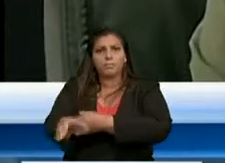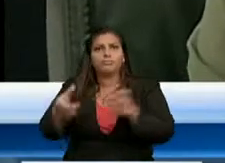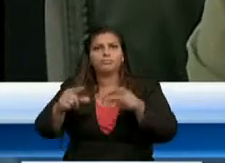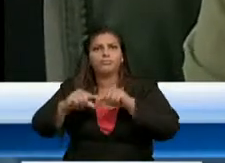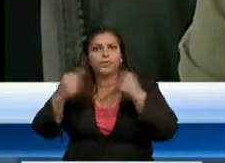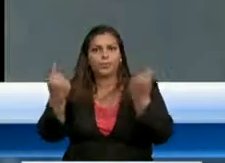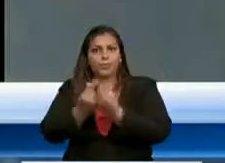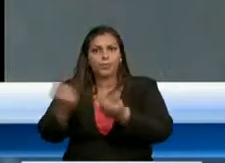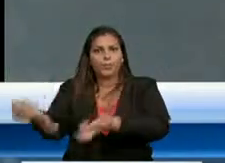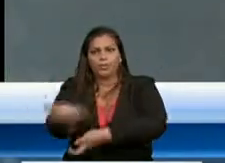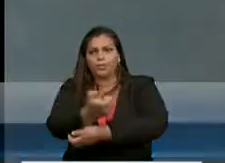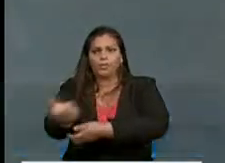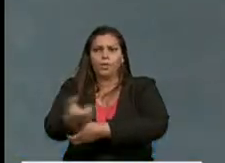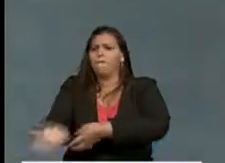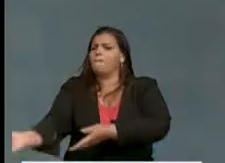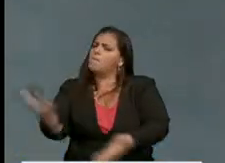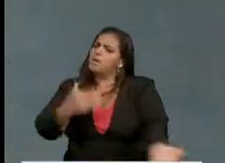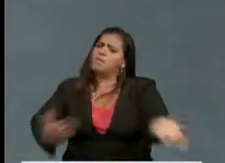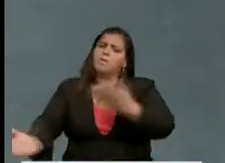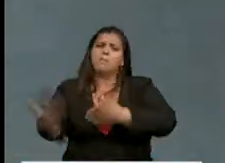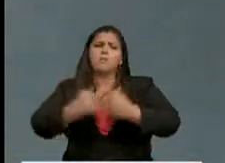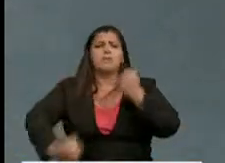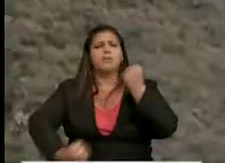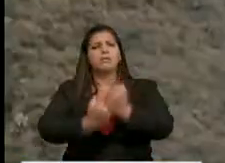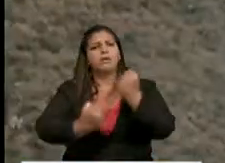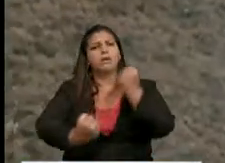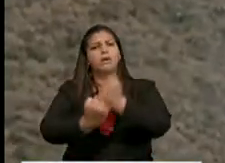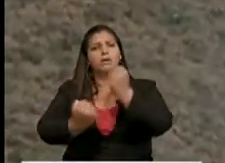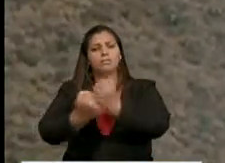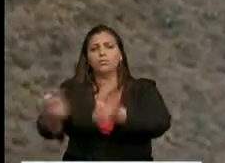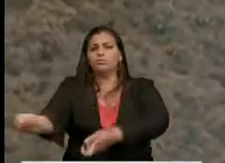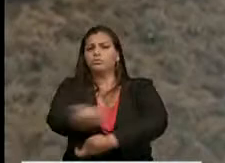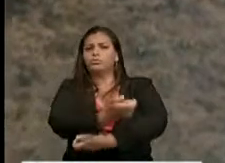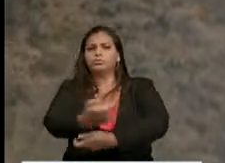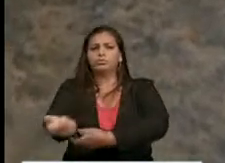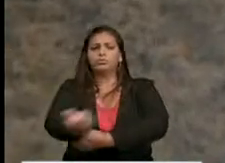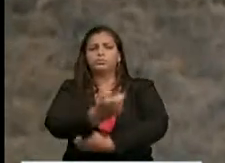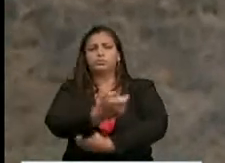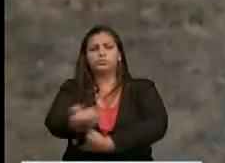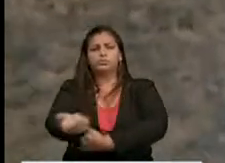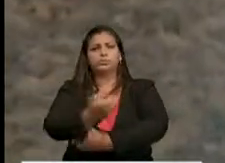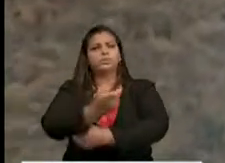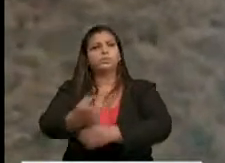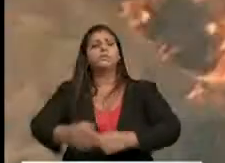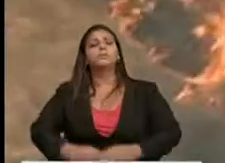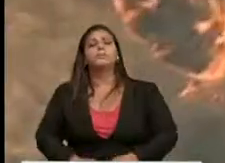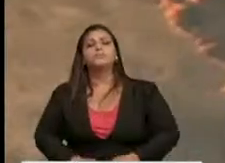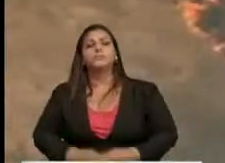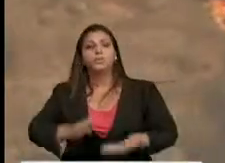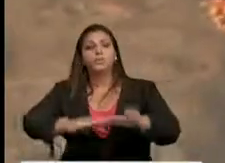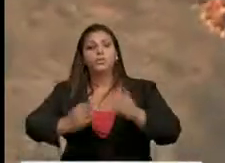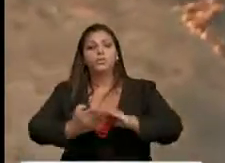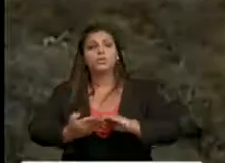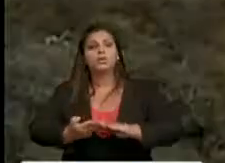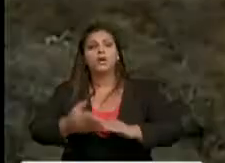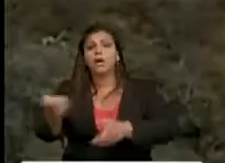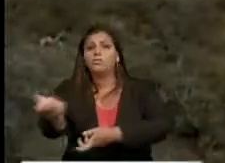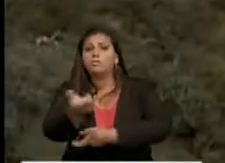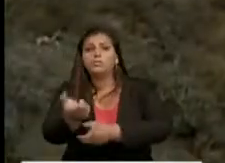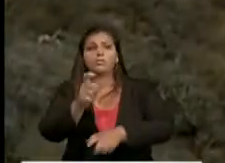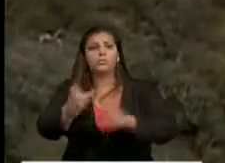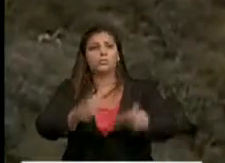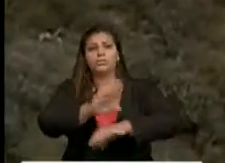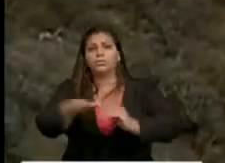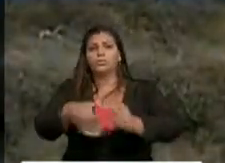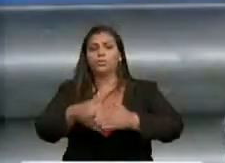ejemplo Guayaquil. Verano que por ahora no da tregua y ponen apuros a bomberos y comunidad. En Quito informó